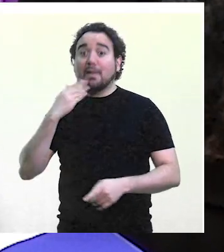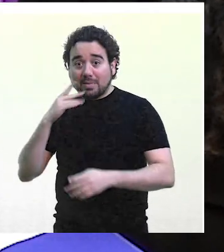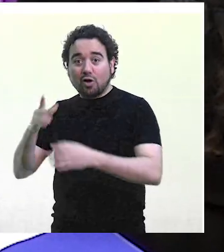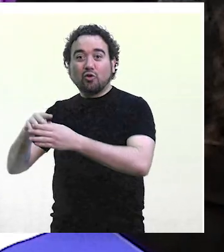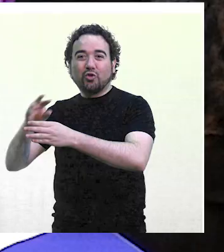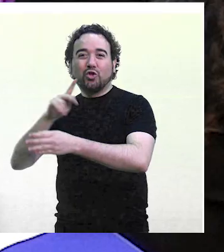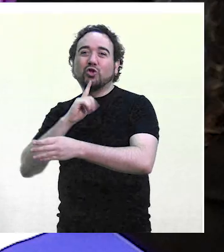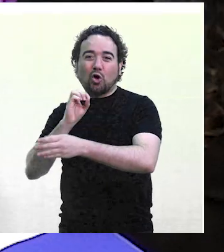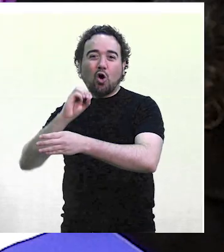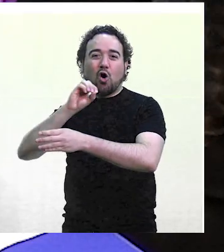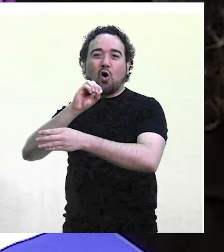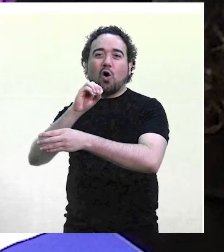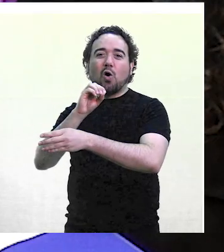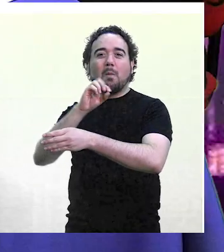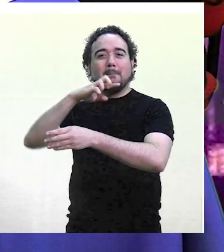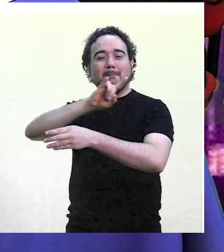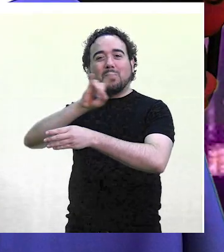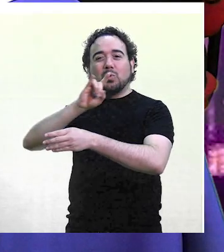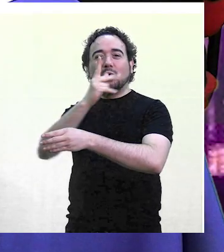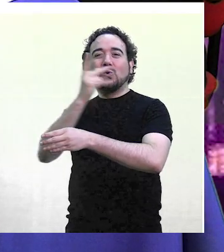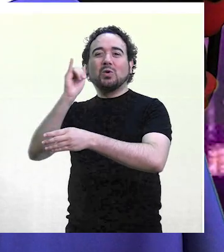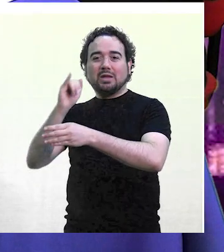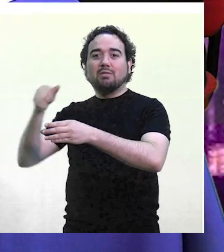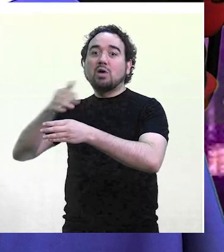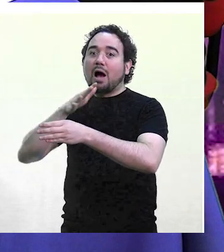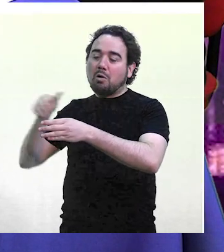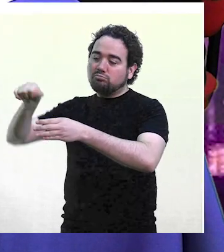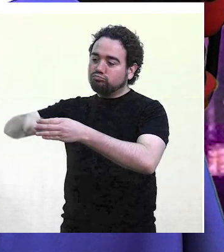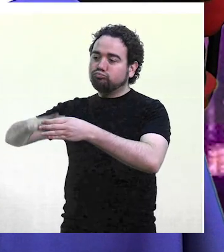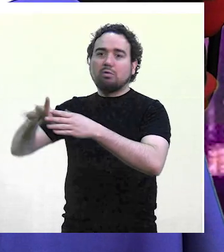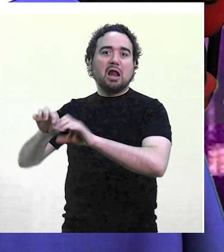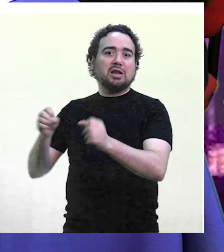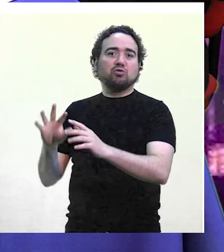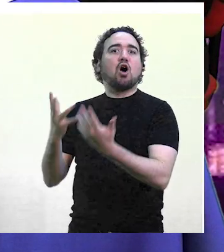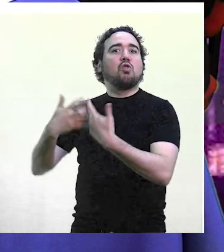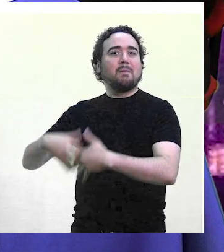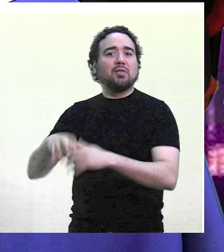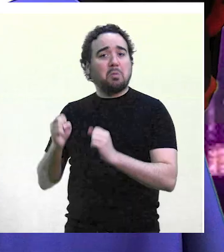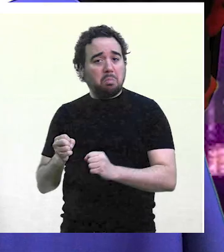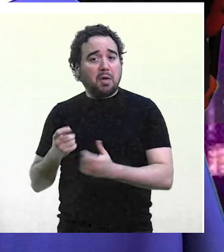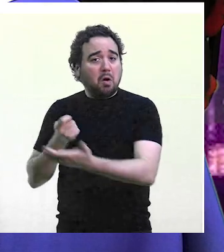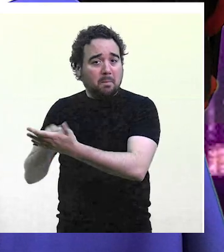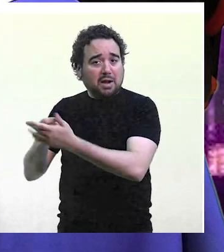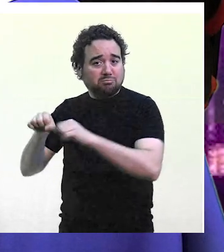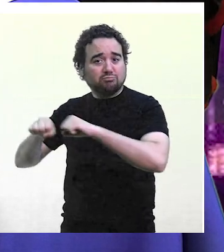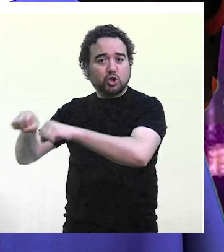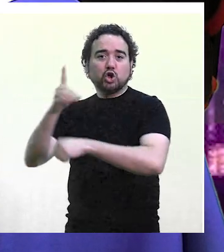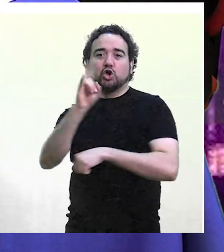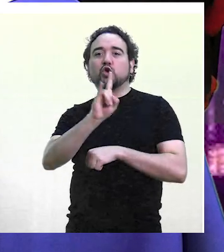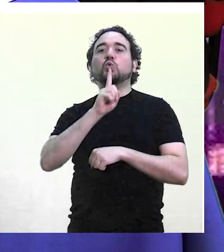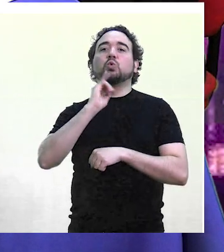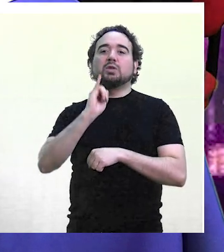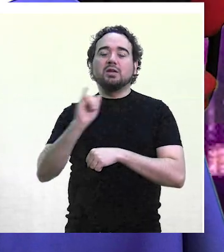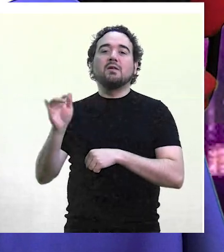recomiendo. ¿Y algún plato, has comido algo, comida oriental en general? ¿Algo que te guste? ¿Qué te quedas con las papas